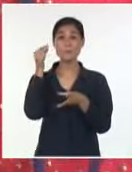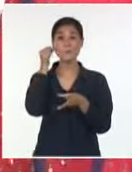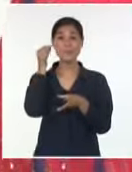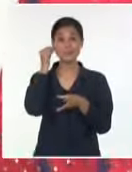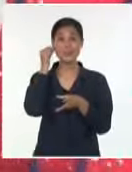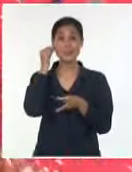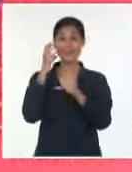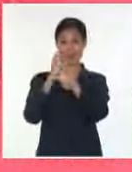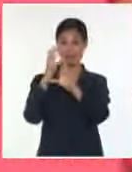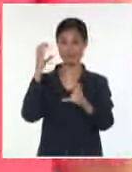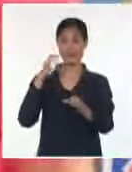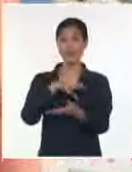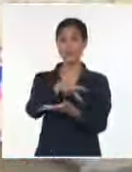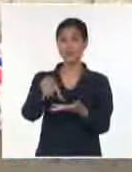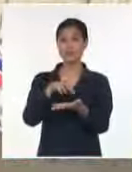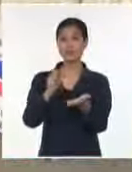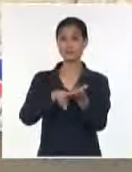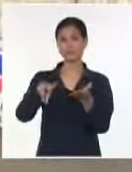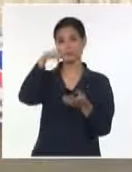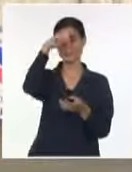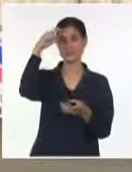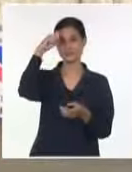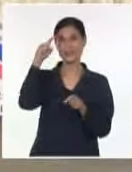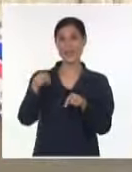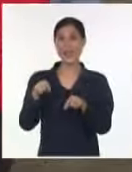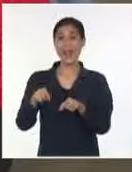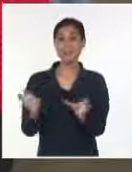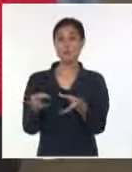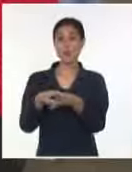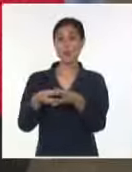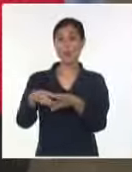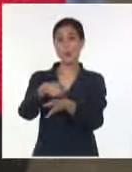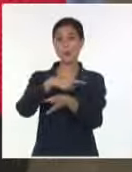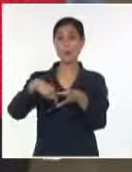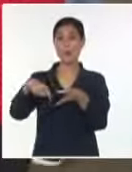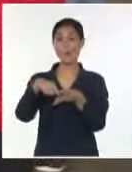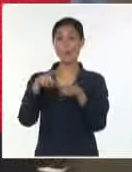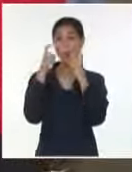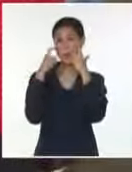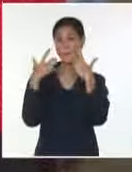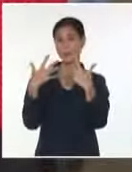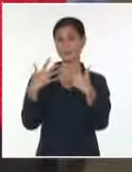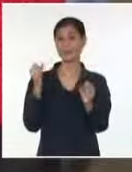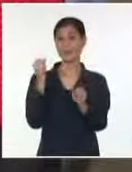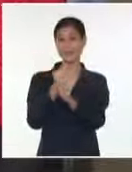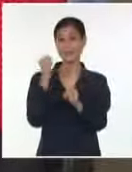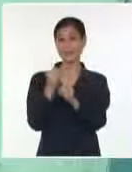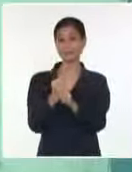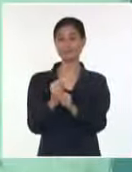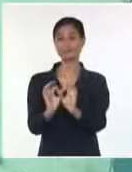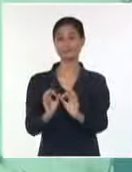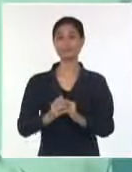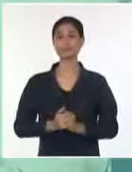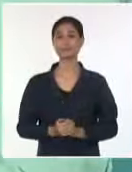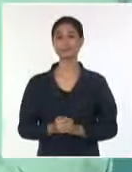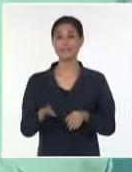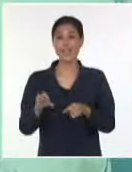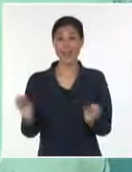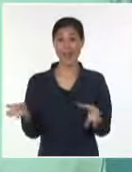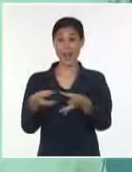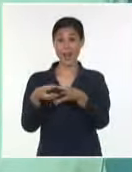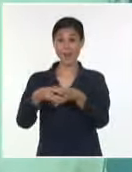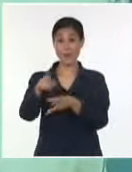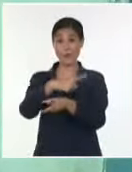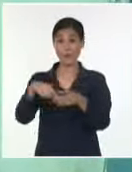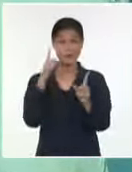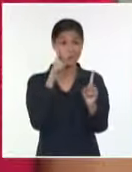Nacionales en Santi Espíritu recibió la condición de colectivo 22º Congreso de la Central de Trabajadores de Cuba. Este encuentro reafirmó el aporte